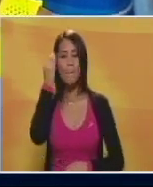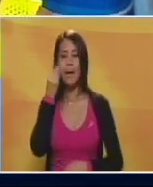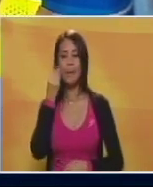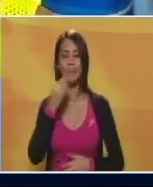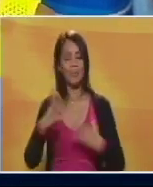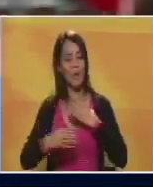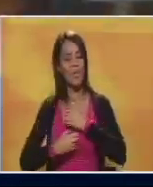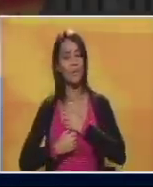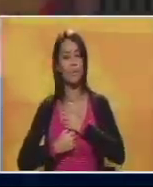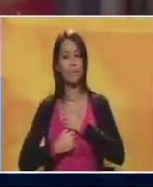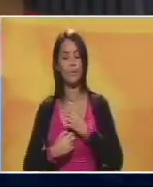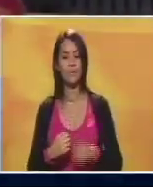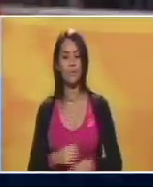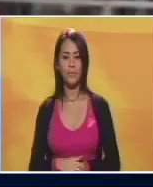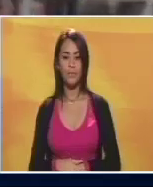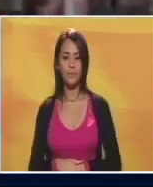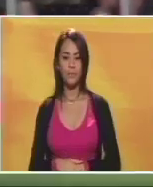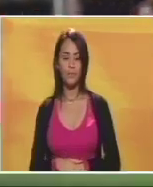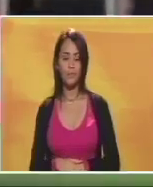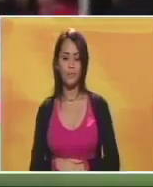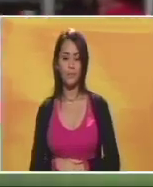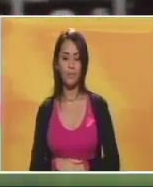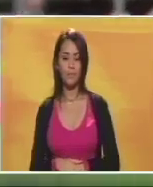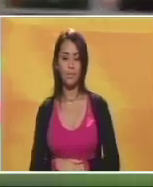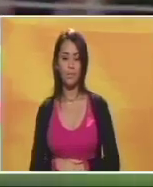en lo que puedes hacer.